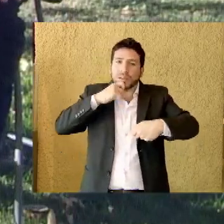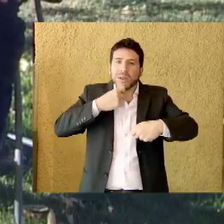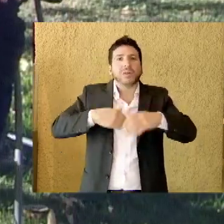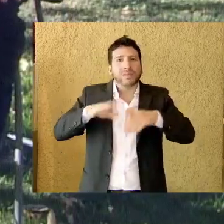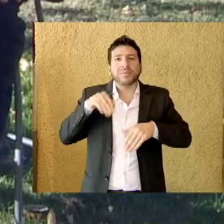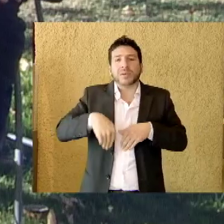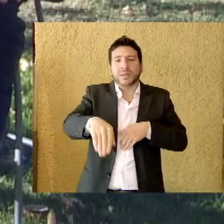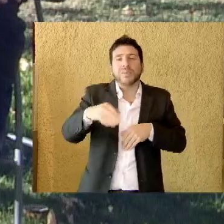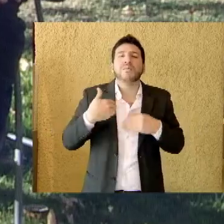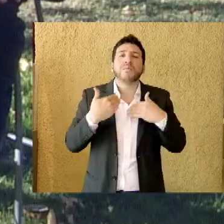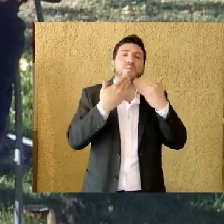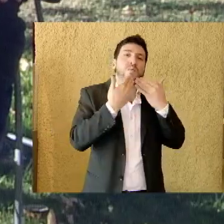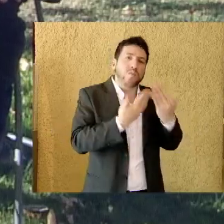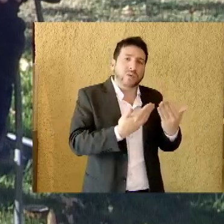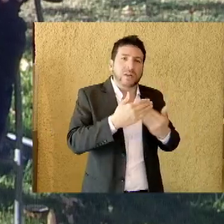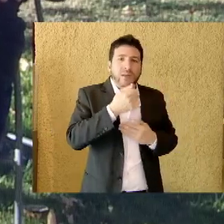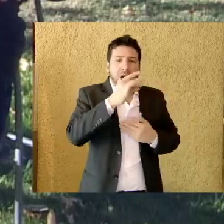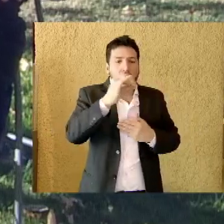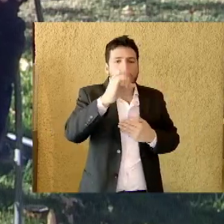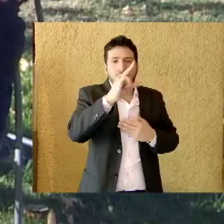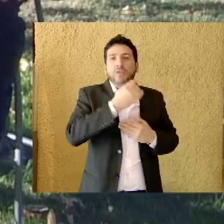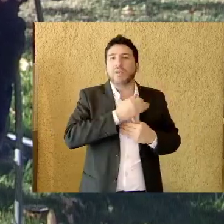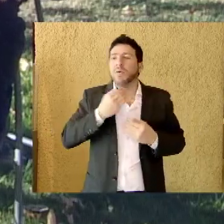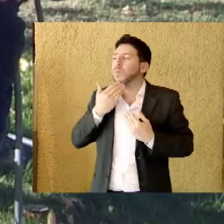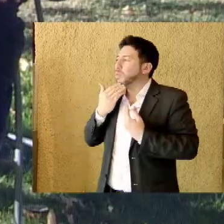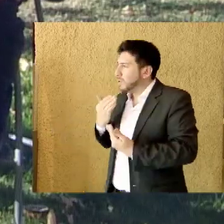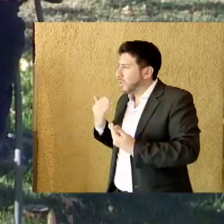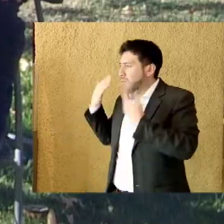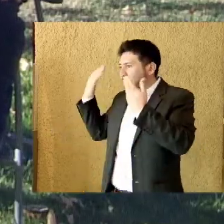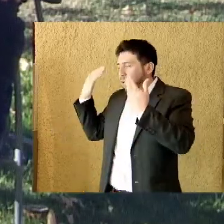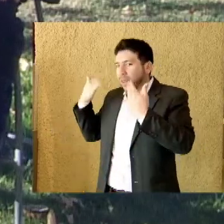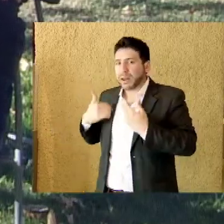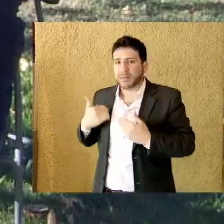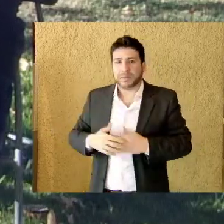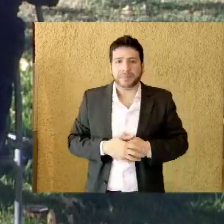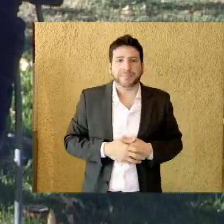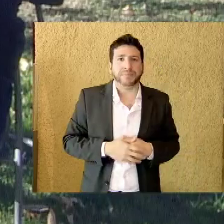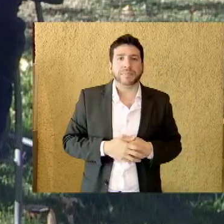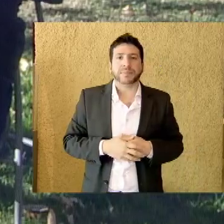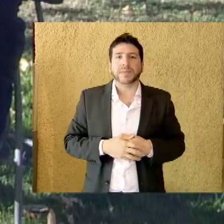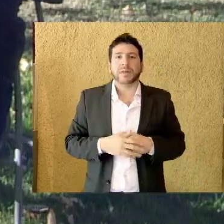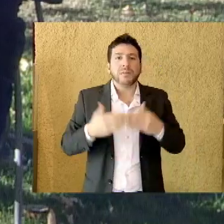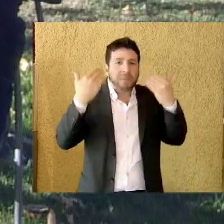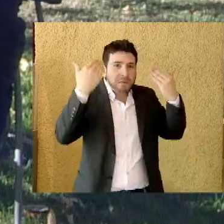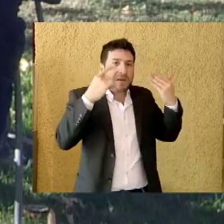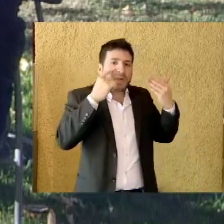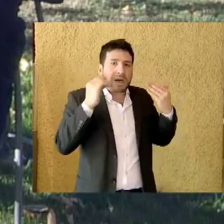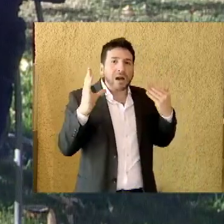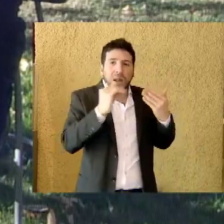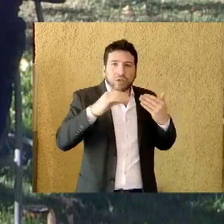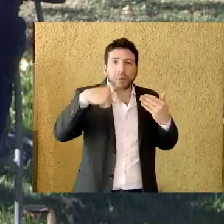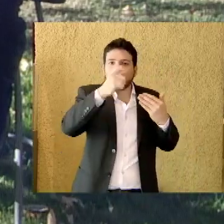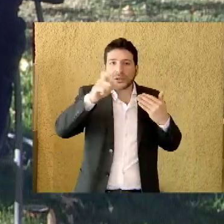Muchas gracias, Adolfo, por haber estado acá. Por favor, a ustedes, bueno, y un feliz Día de la Patria, ¿sí? Bueno, igualmente, feliz Día de la Patria, por supuesto, para todos los que están del otro